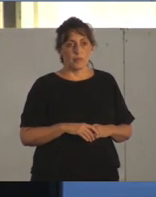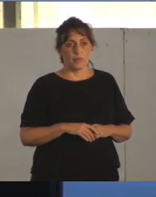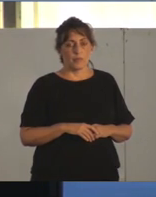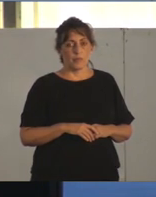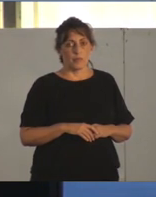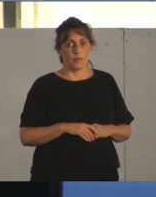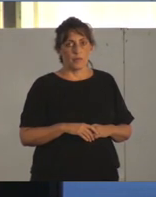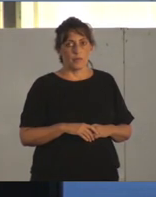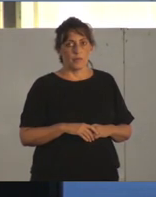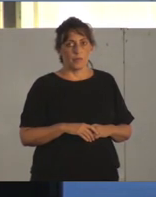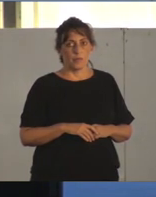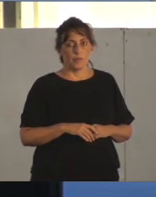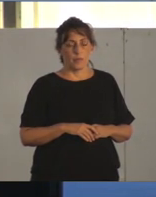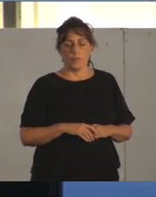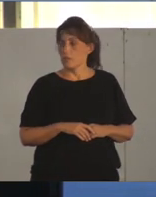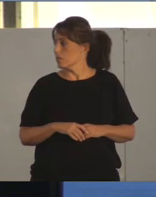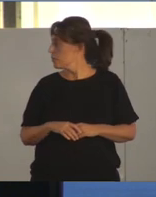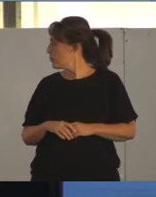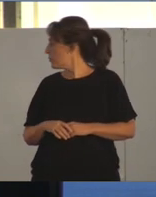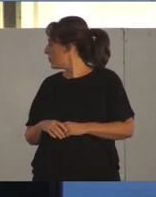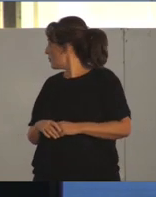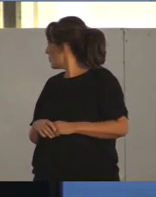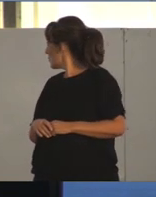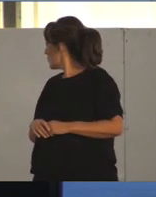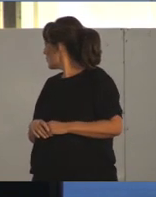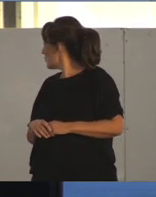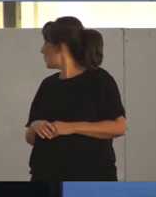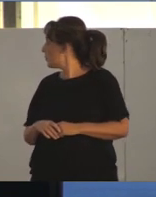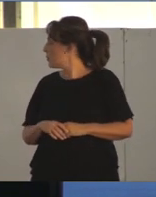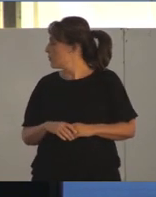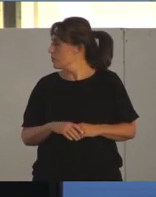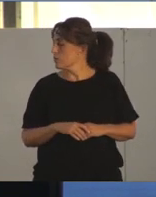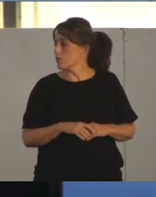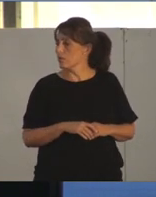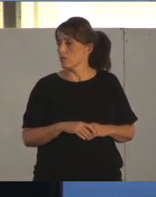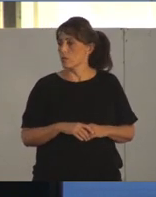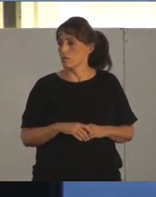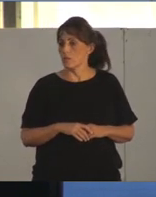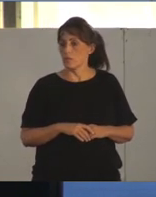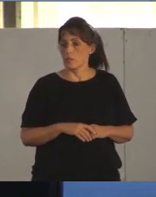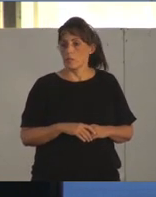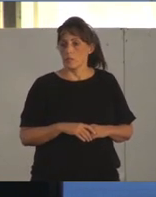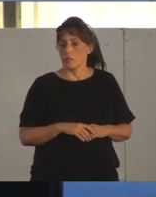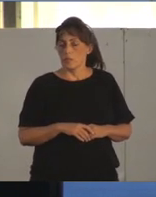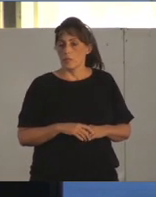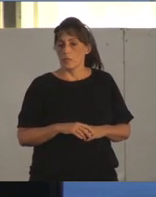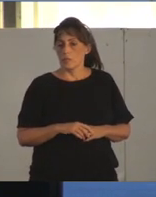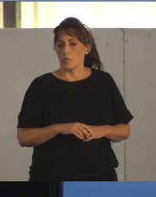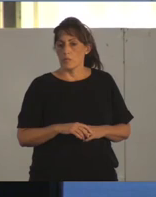Buenas tardes a todos y a todas. He vivido